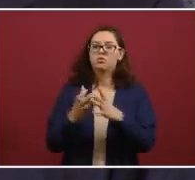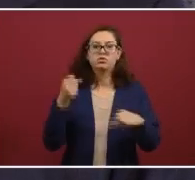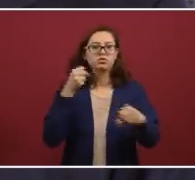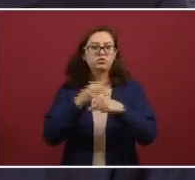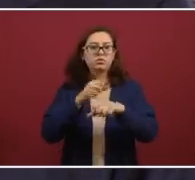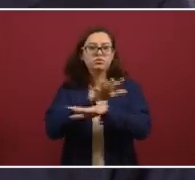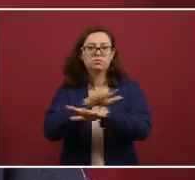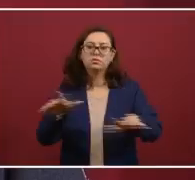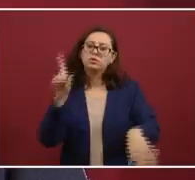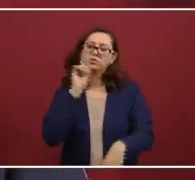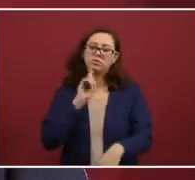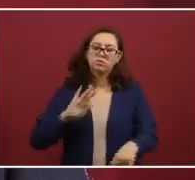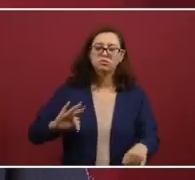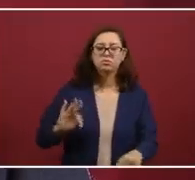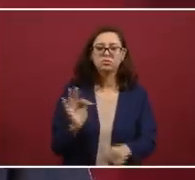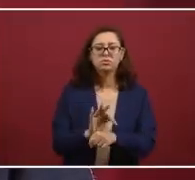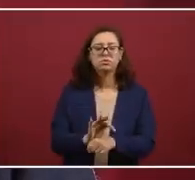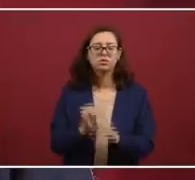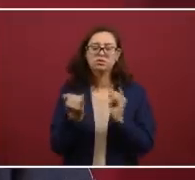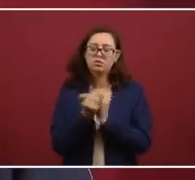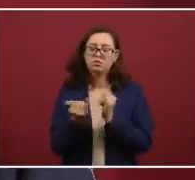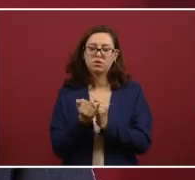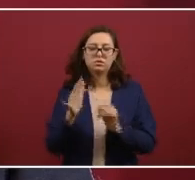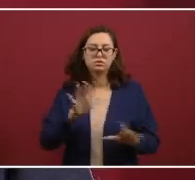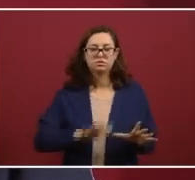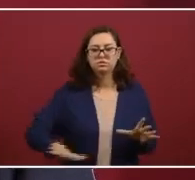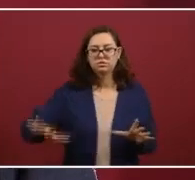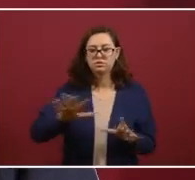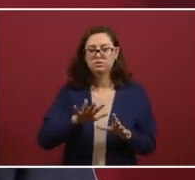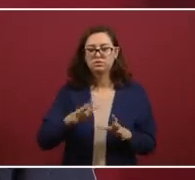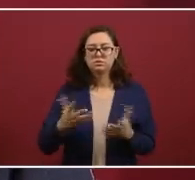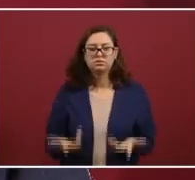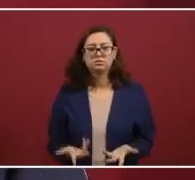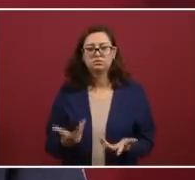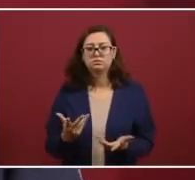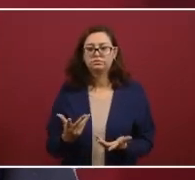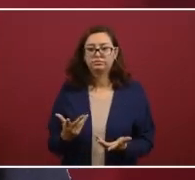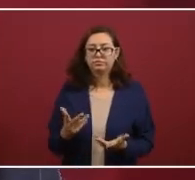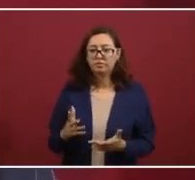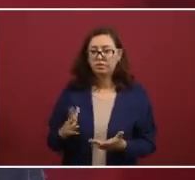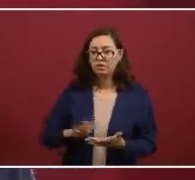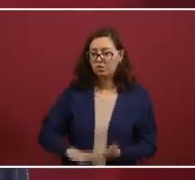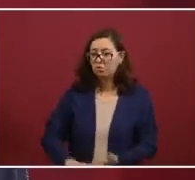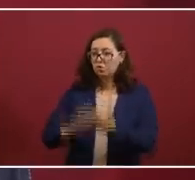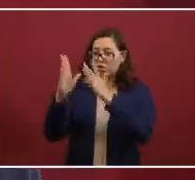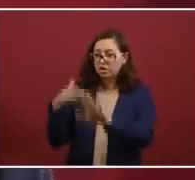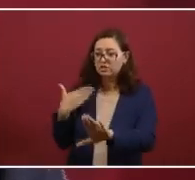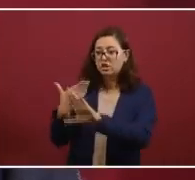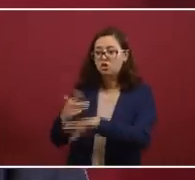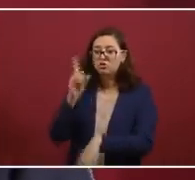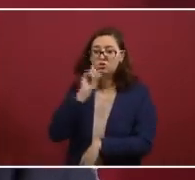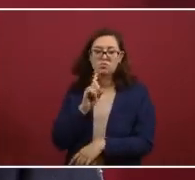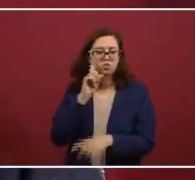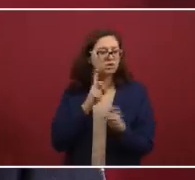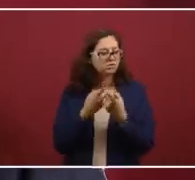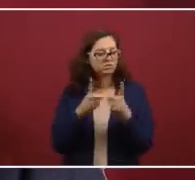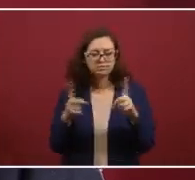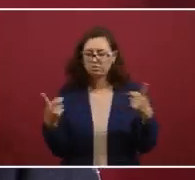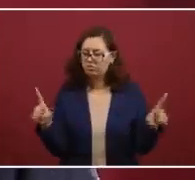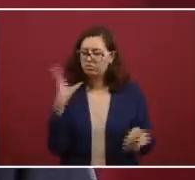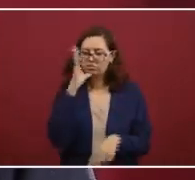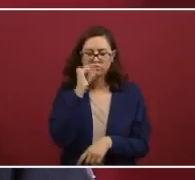las mujeres y la sociedad en general. No hay desarrollo si seguimos con la violencia contra las mujeres. Es